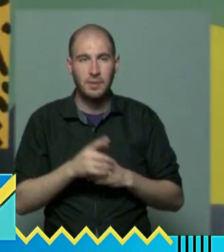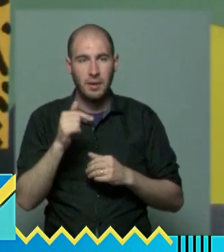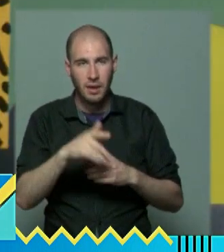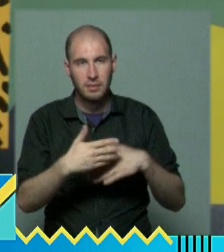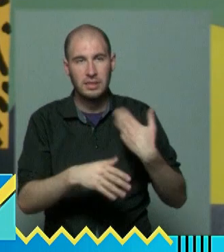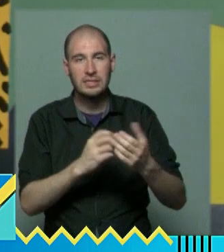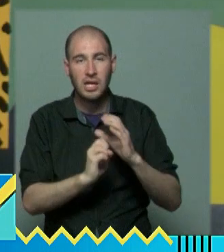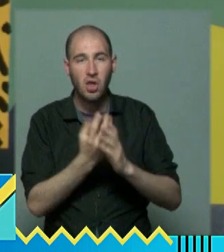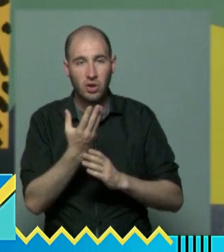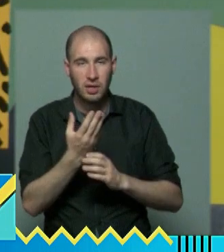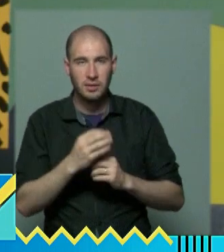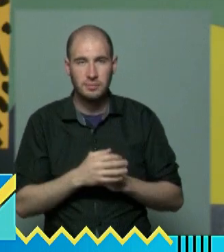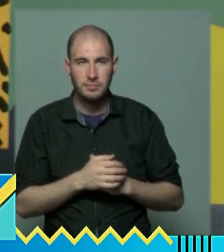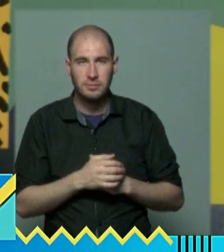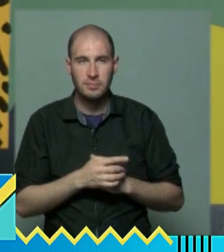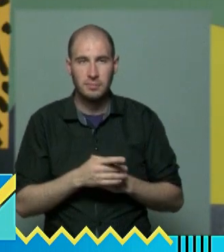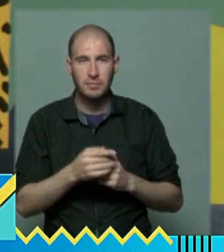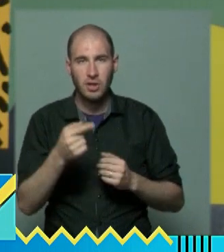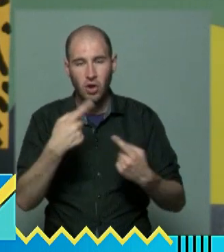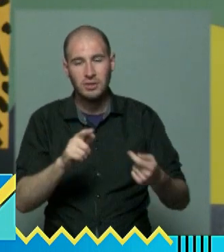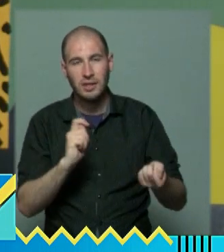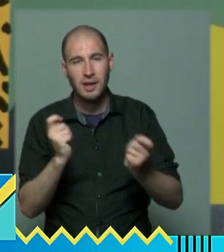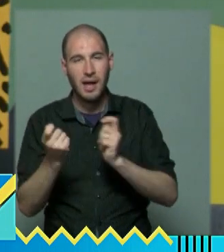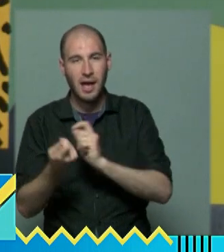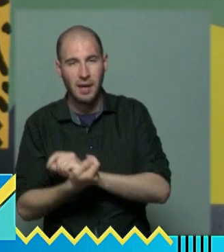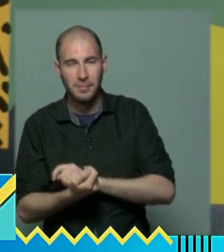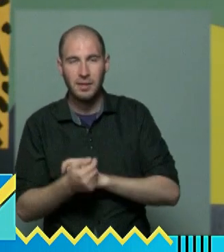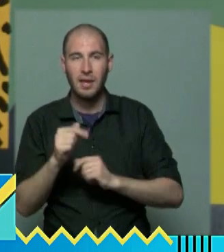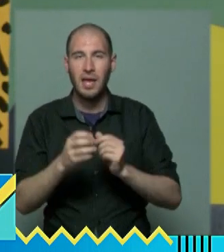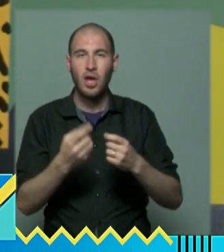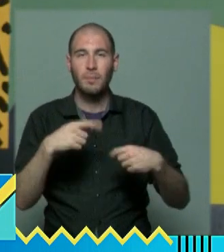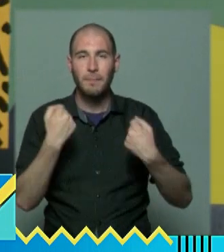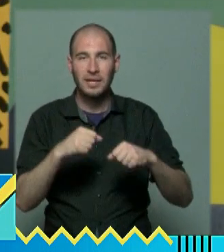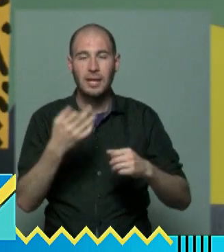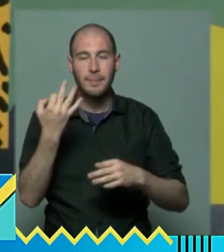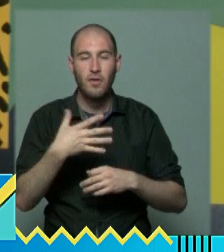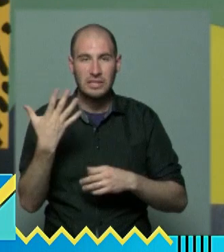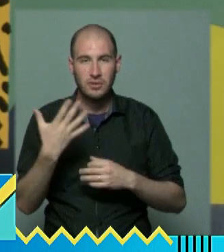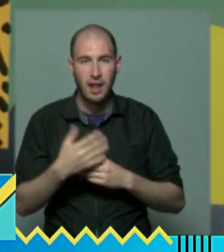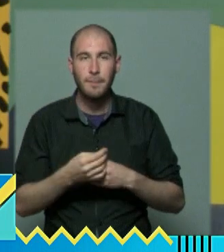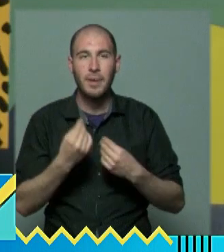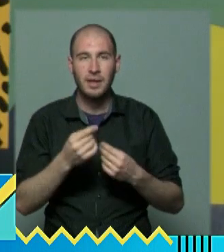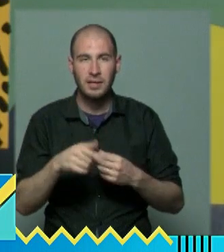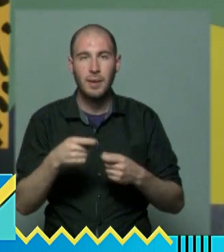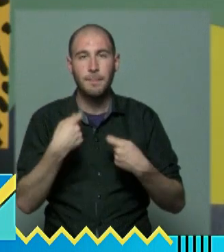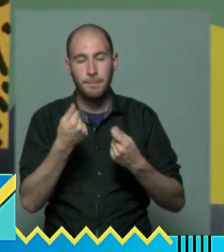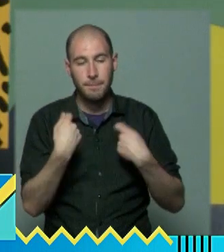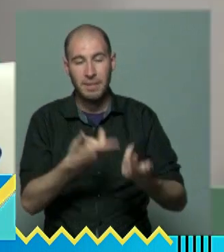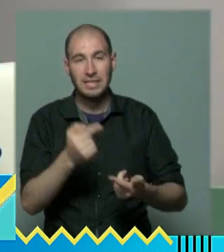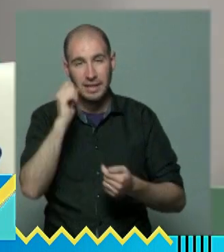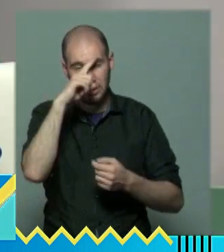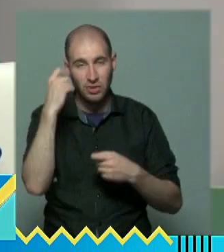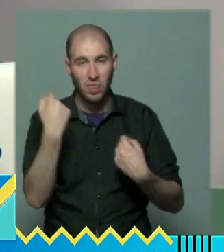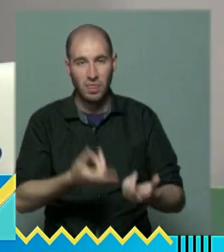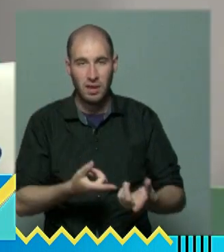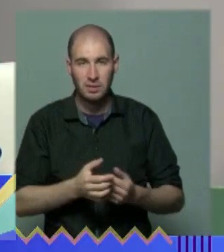produciendo la tecnología, nos va corriendo algunas cosas, era tratar de generar prácticas profesionales que reciben un subsidio de la nación,